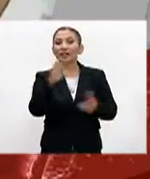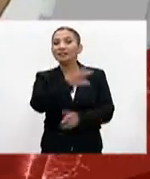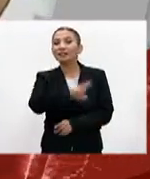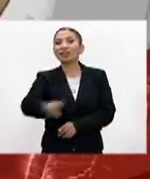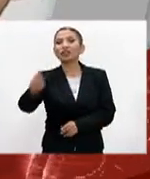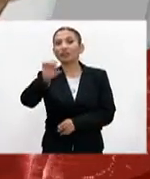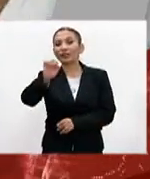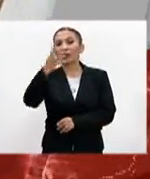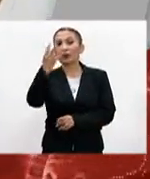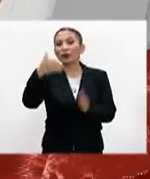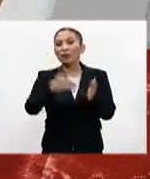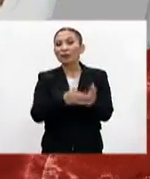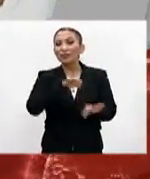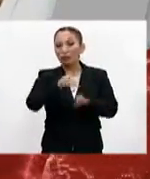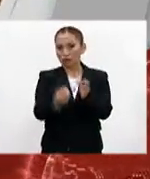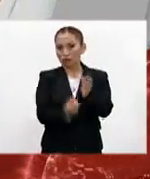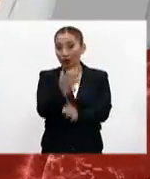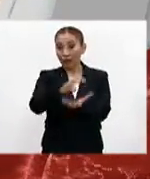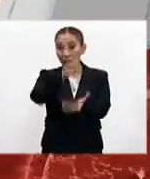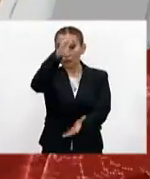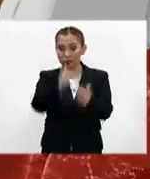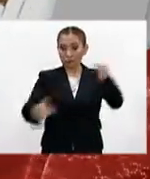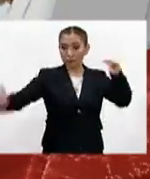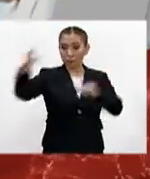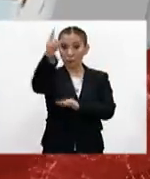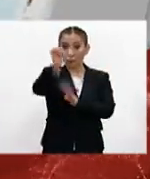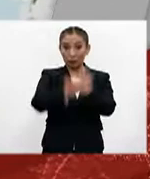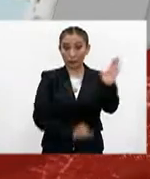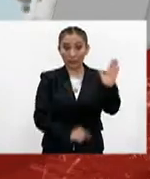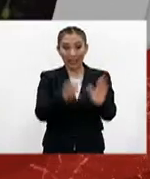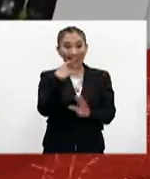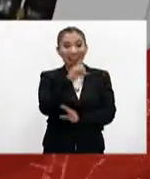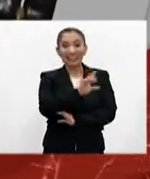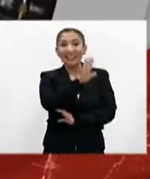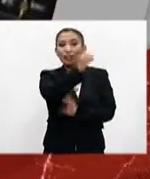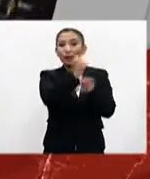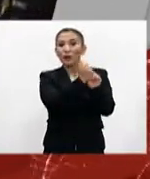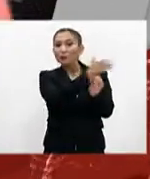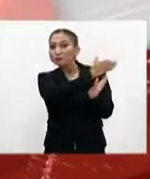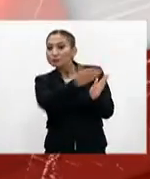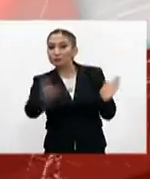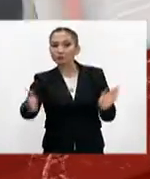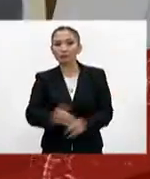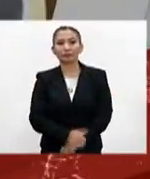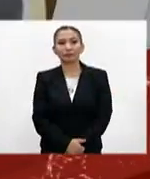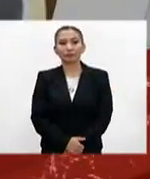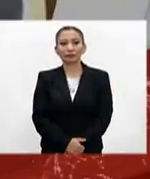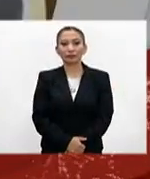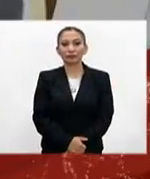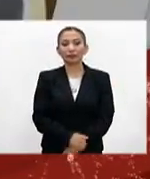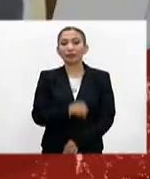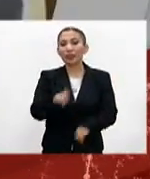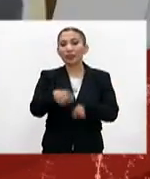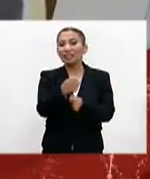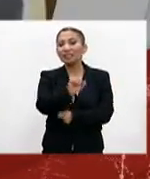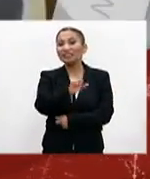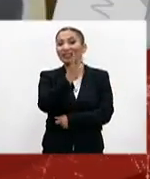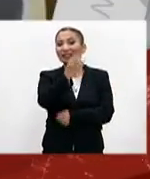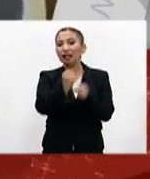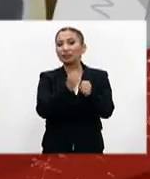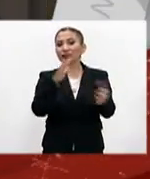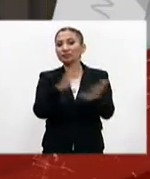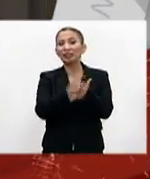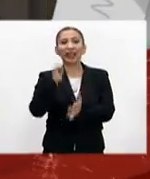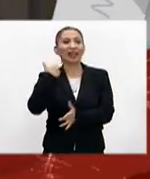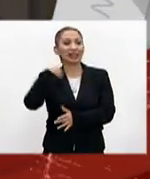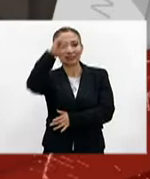de 164,000 empleos, la mayor cifra en un mes en 35 años. Dan 63 años de prisión